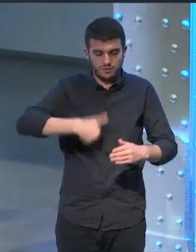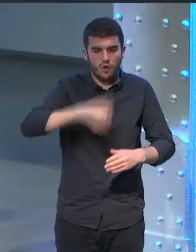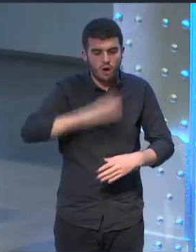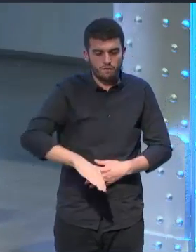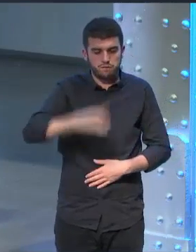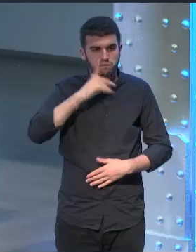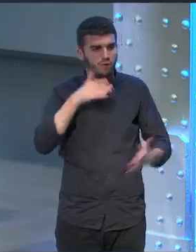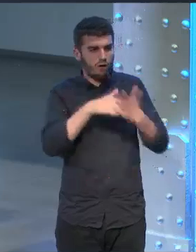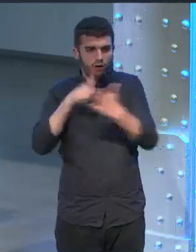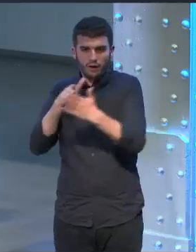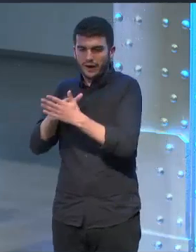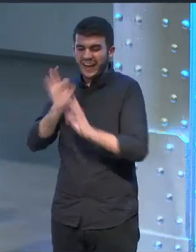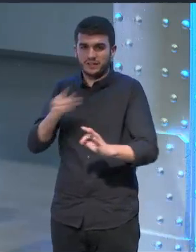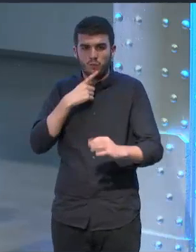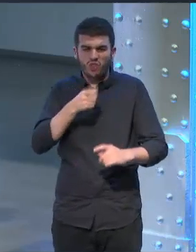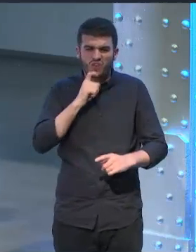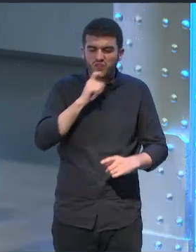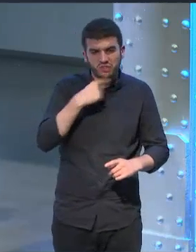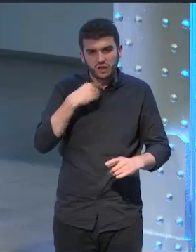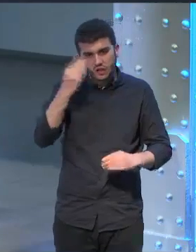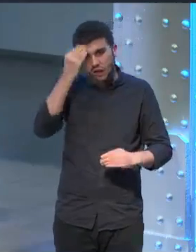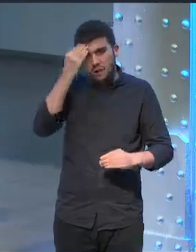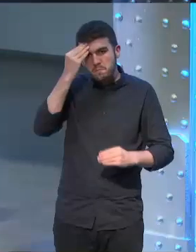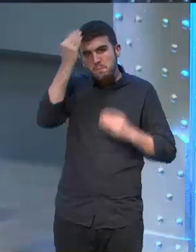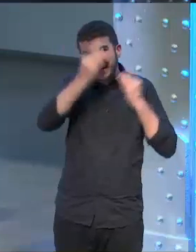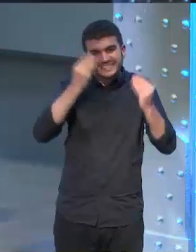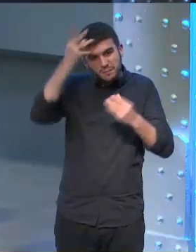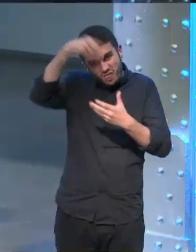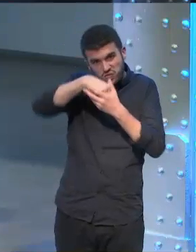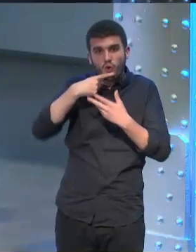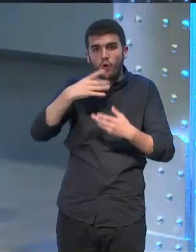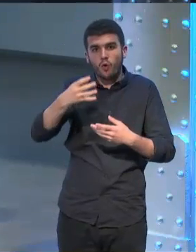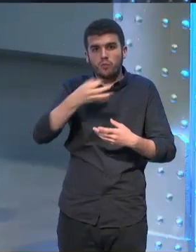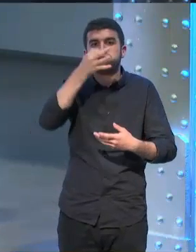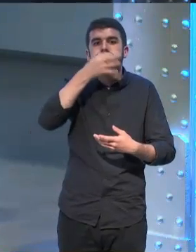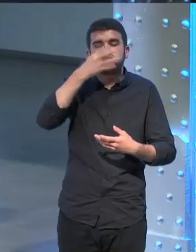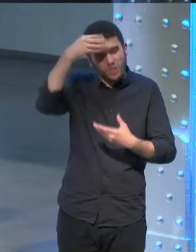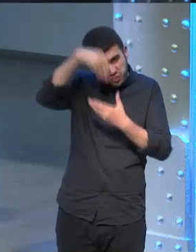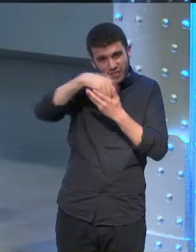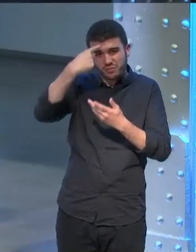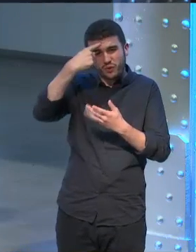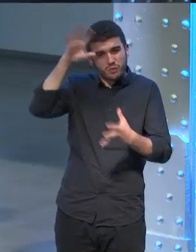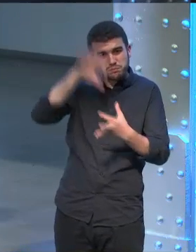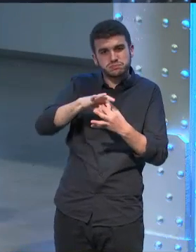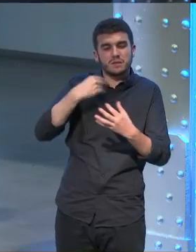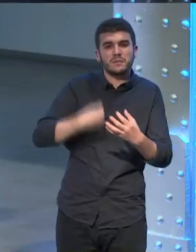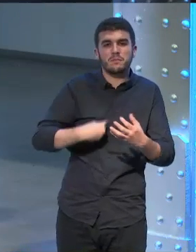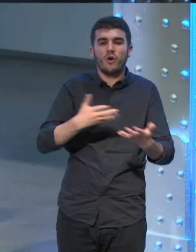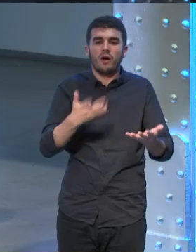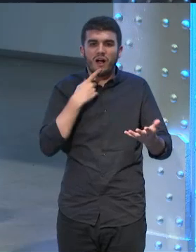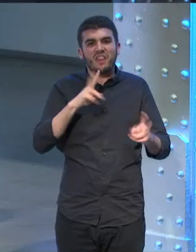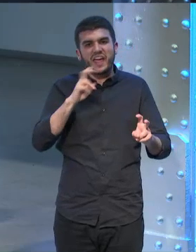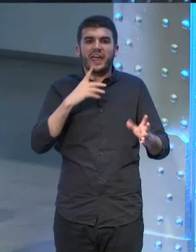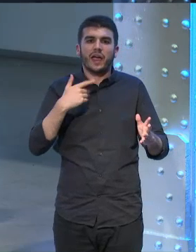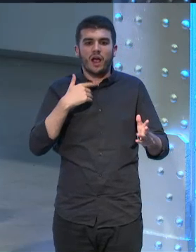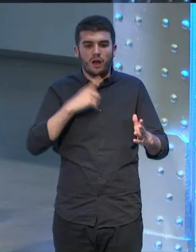digamos que tengáis ese tipo de discurso relacionado con el hecho de haber